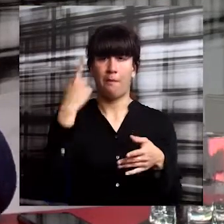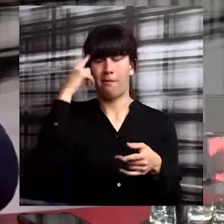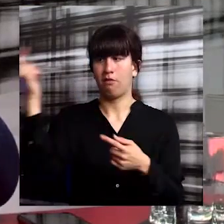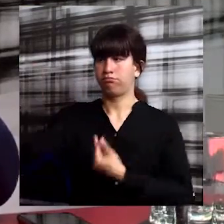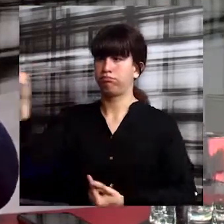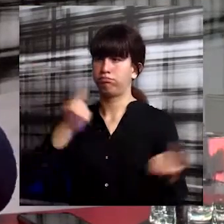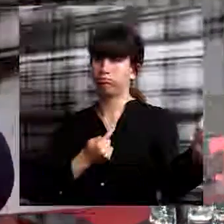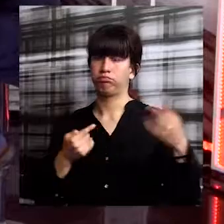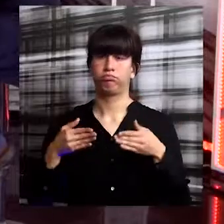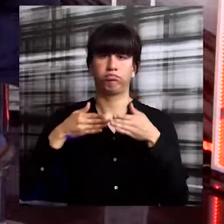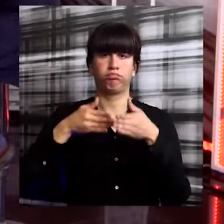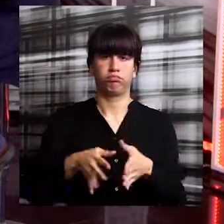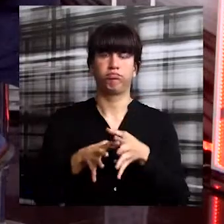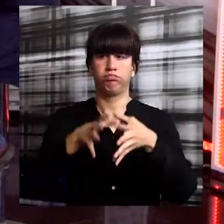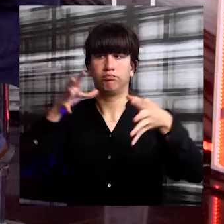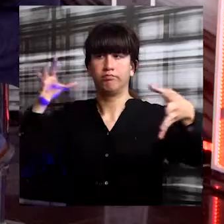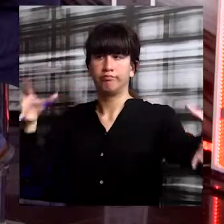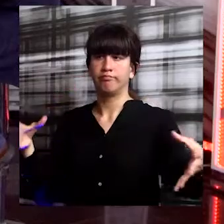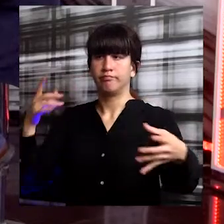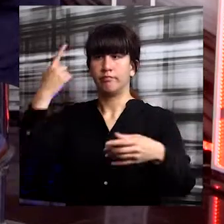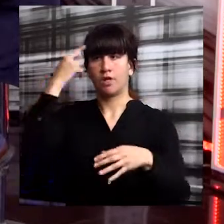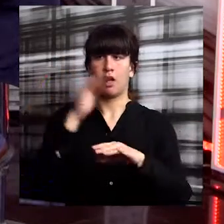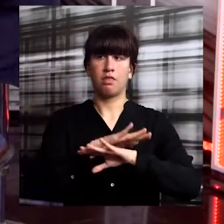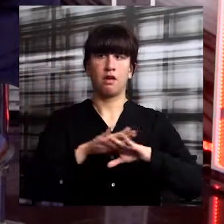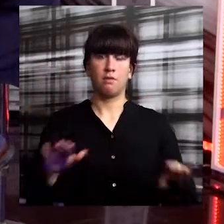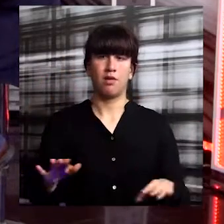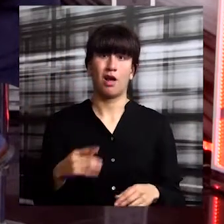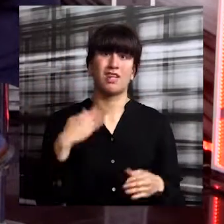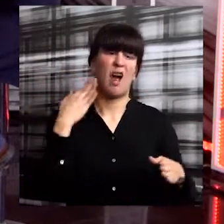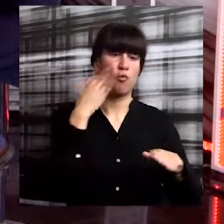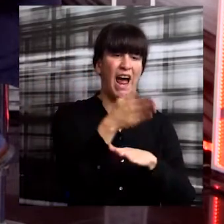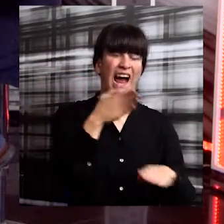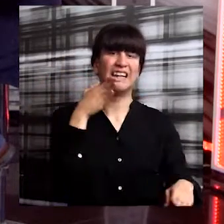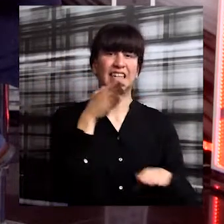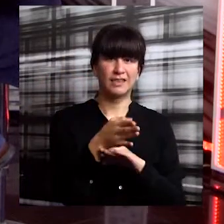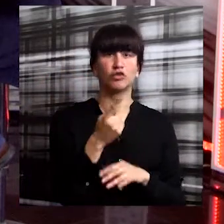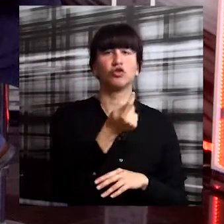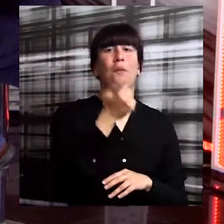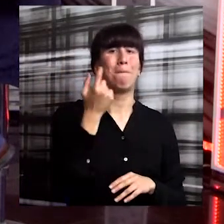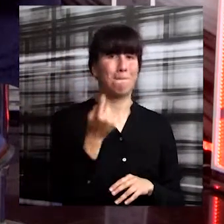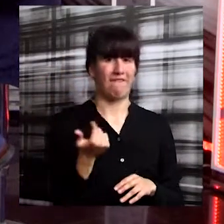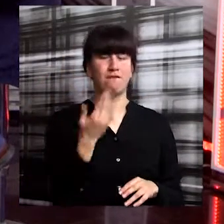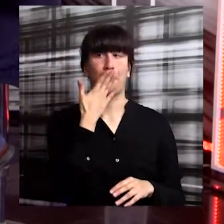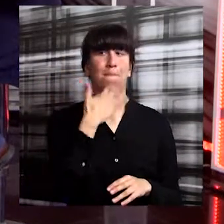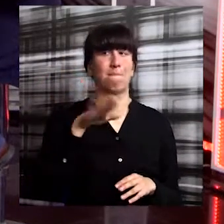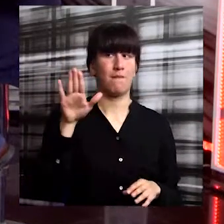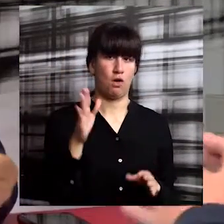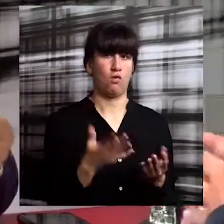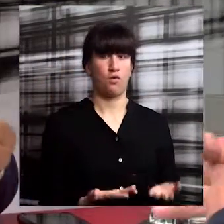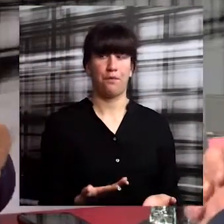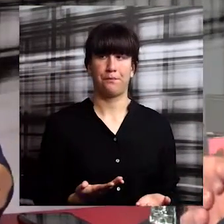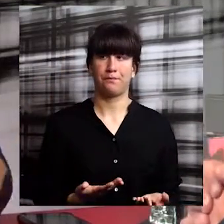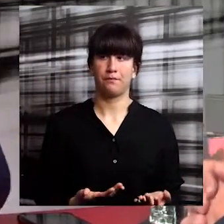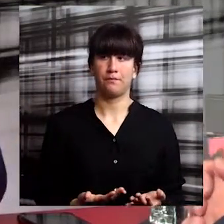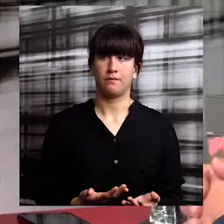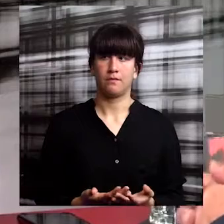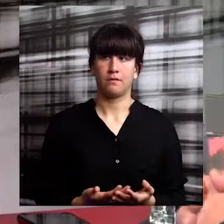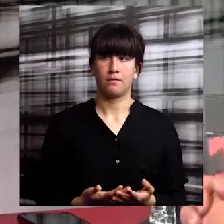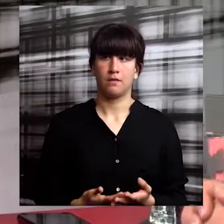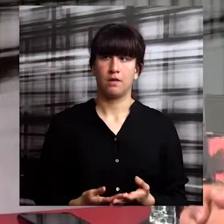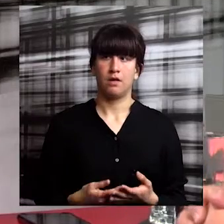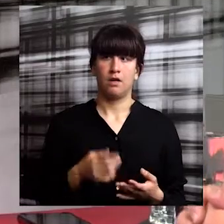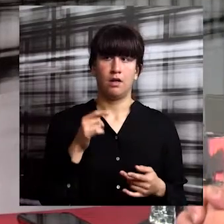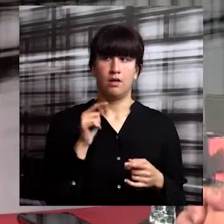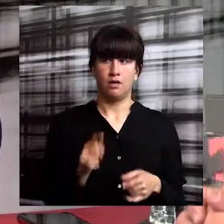que tenemos un acceso preferente para los cruceros, no exclusivo, pero sí preferente durante la temporada de cruceros. Esa es la solución a corto plazo. Además tenemos